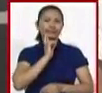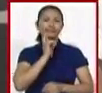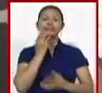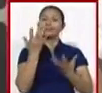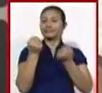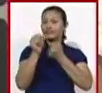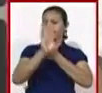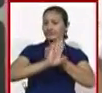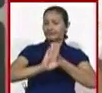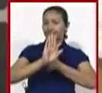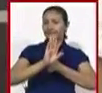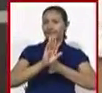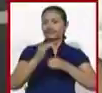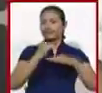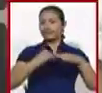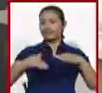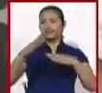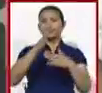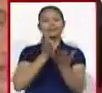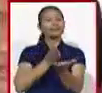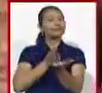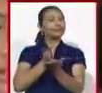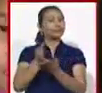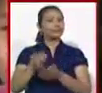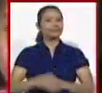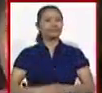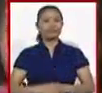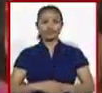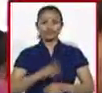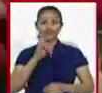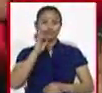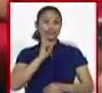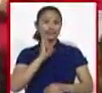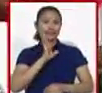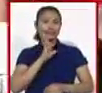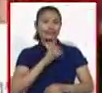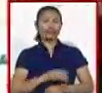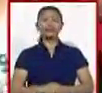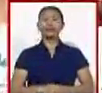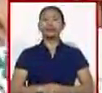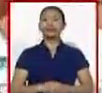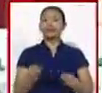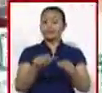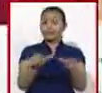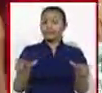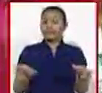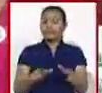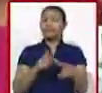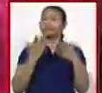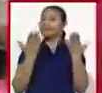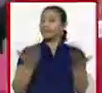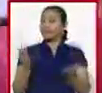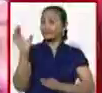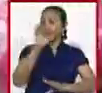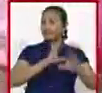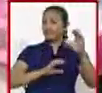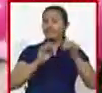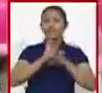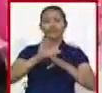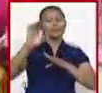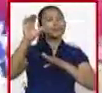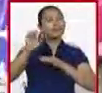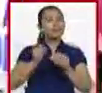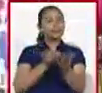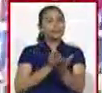por defender y hacer prevalecer nuestros derechos. El gobernador cruceño consideró de que estos son los escenarios en el cual se busca